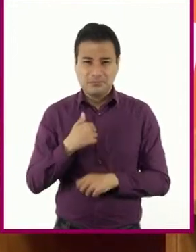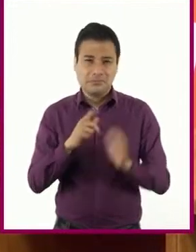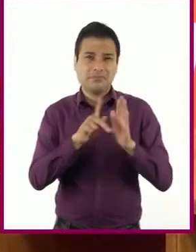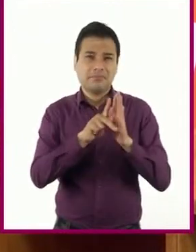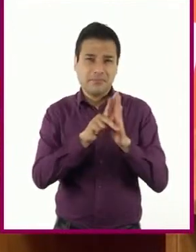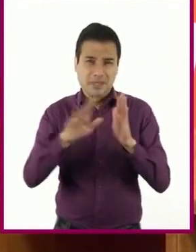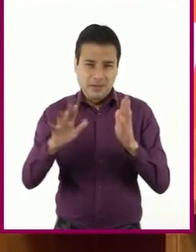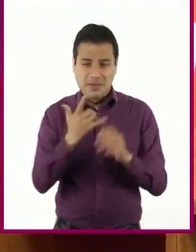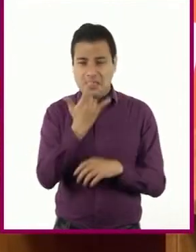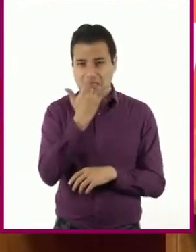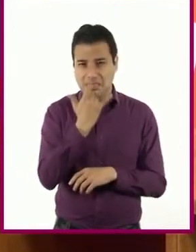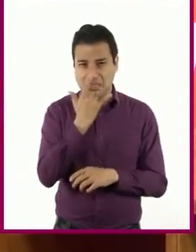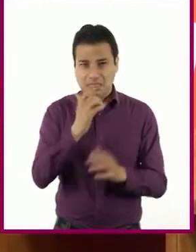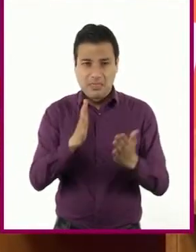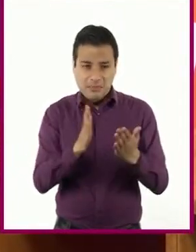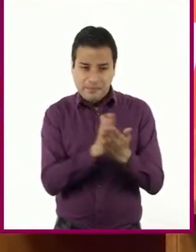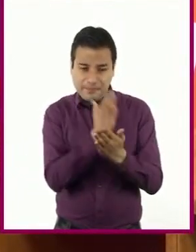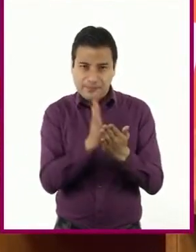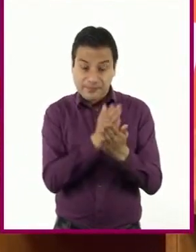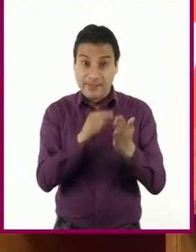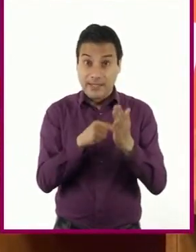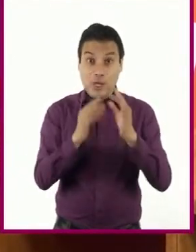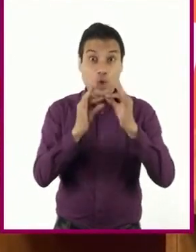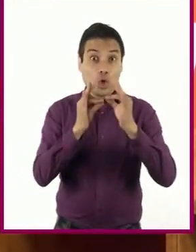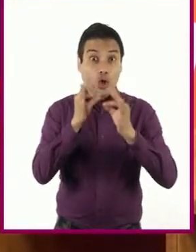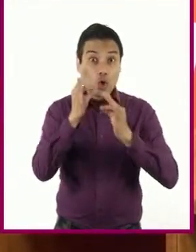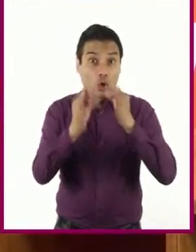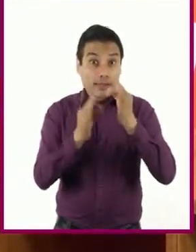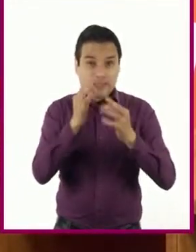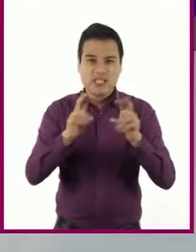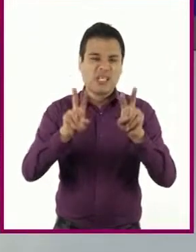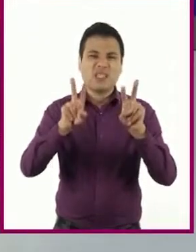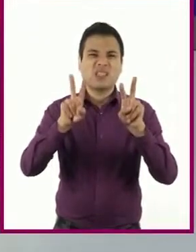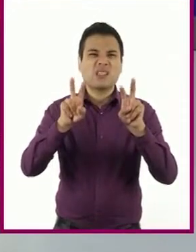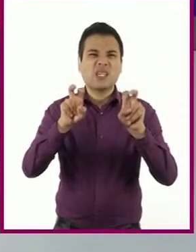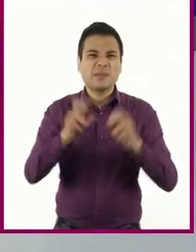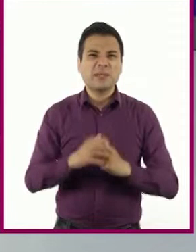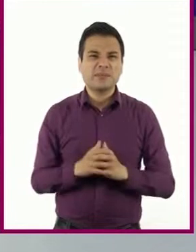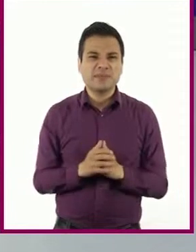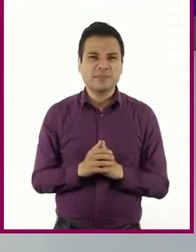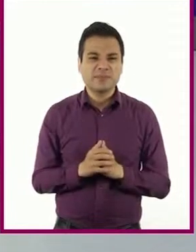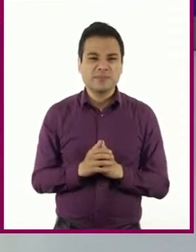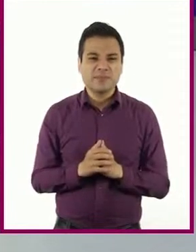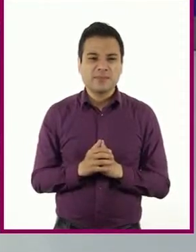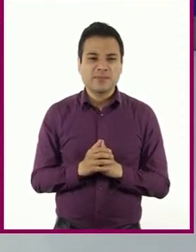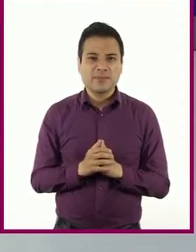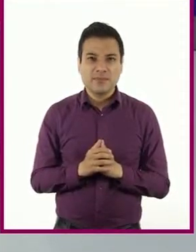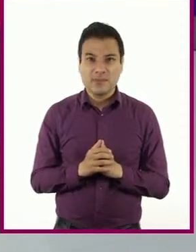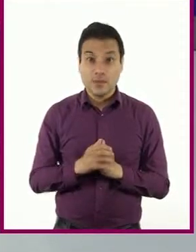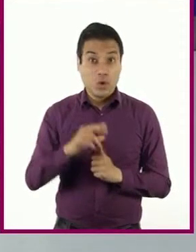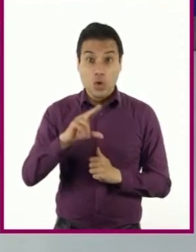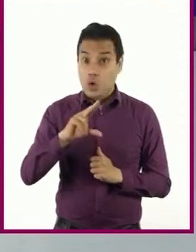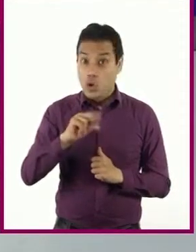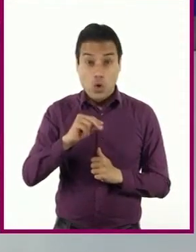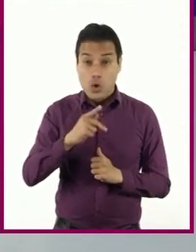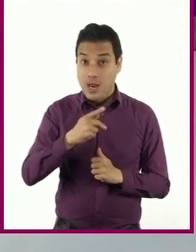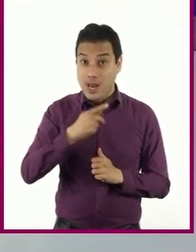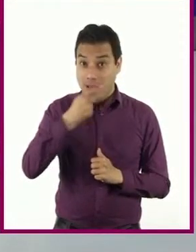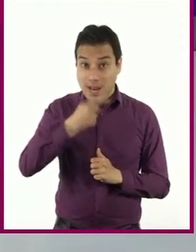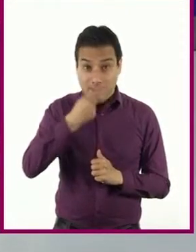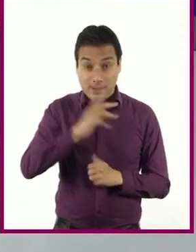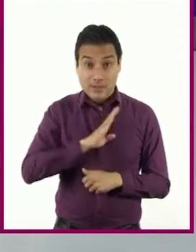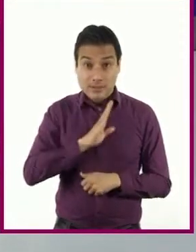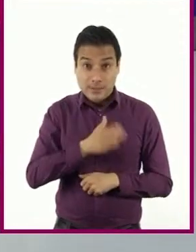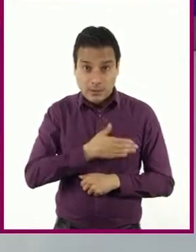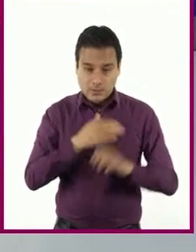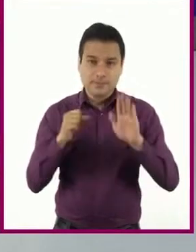periódico. Me llamó la atención una noticia que tenía como titular Encarcelado por no hablar español. Resulta